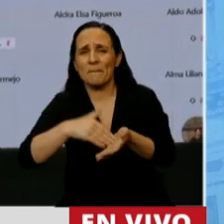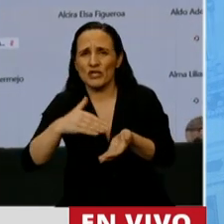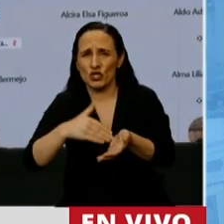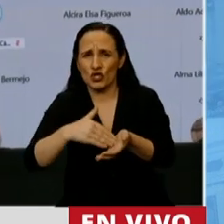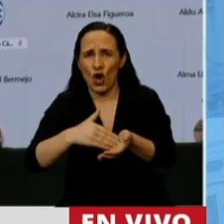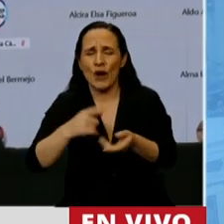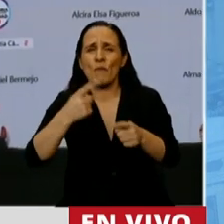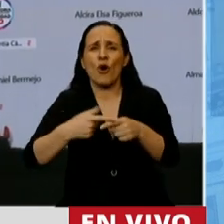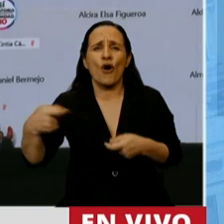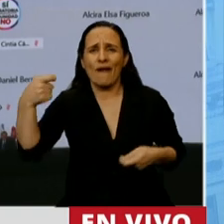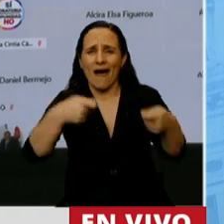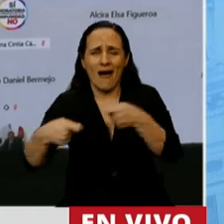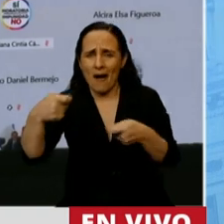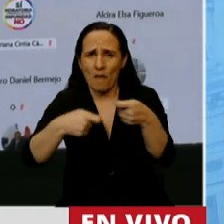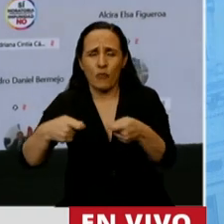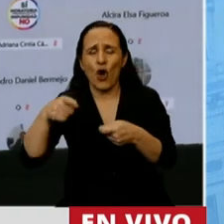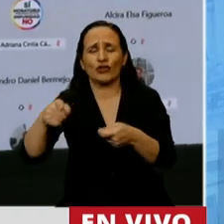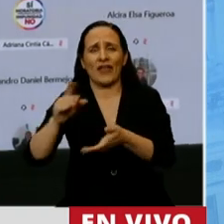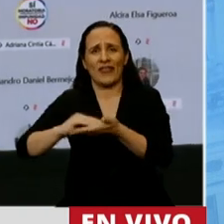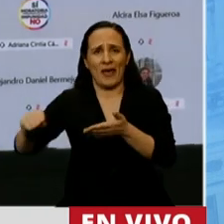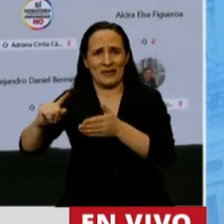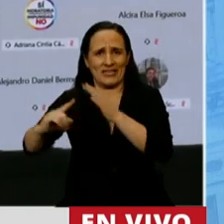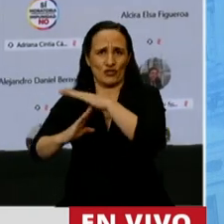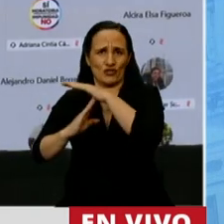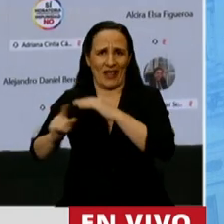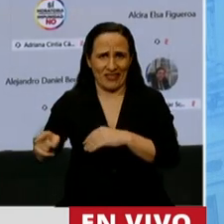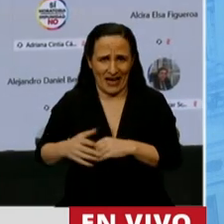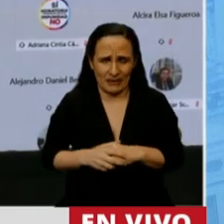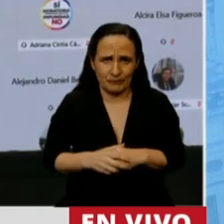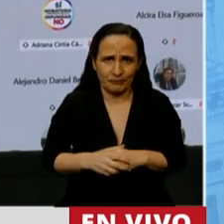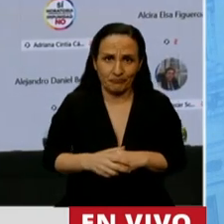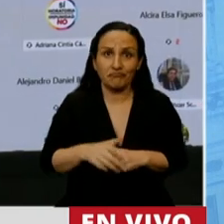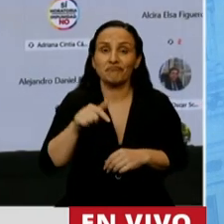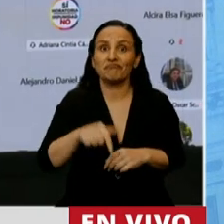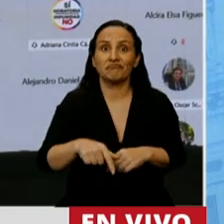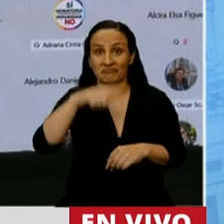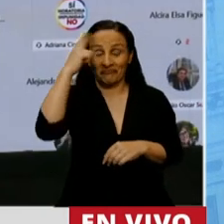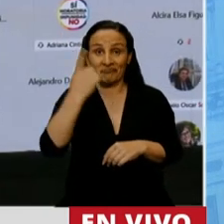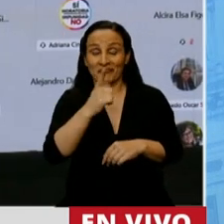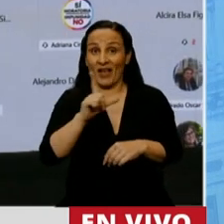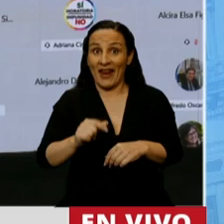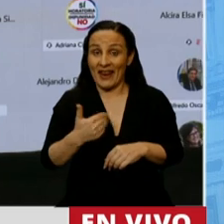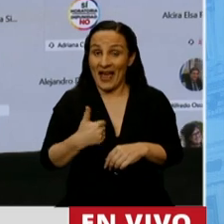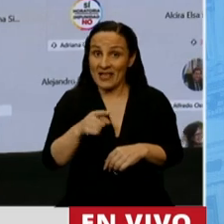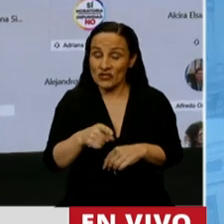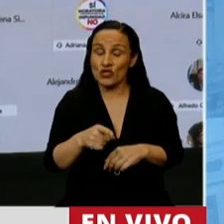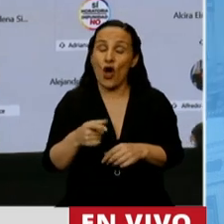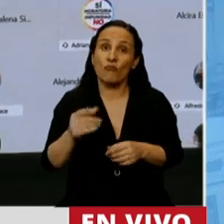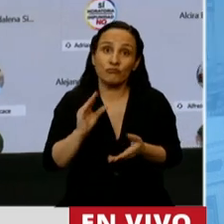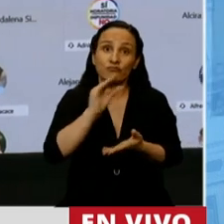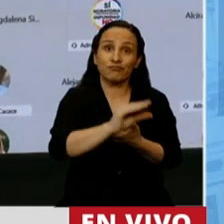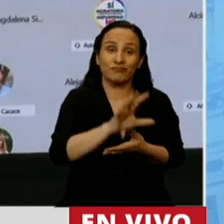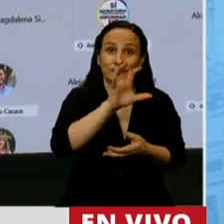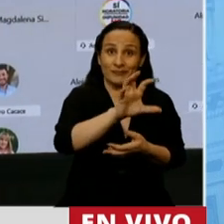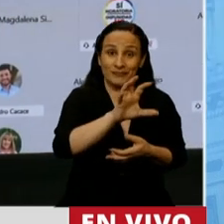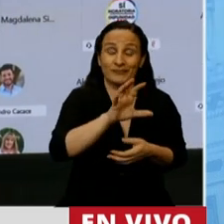el concepto de aportes no reembolsables girados por la Administración Central. La actual gestión nacional le ha remitido a la provincia hasta